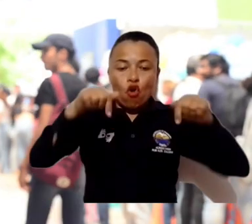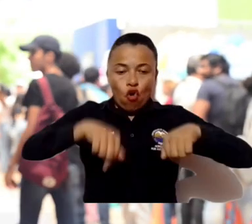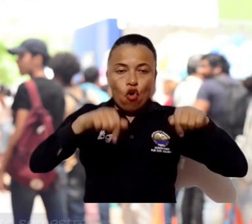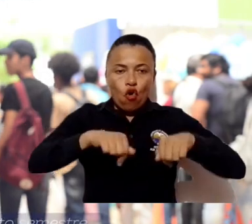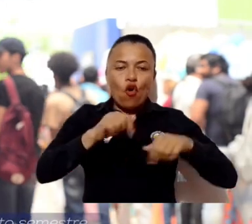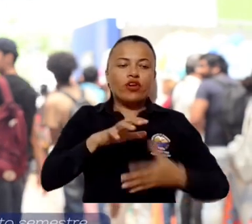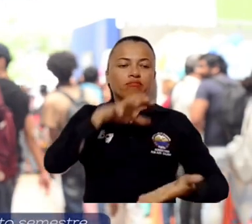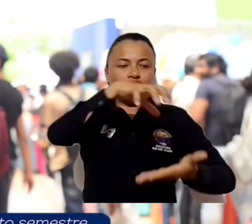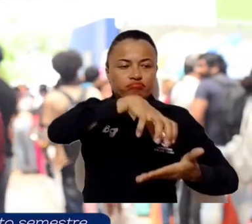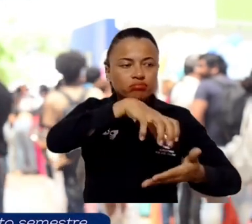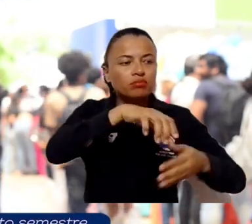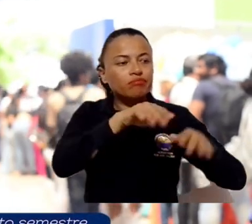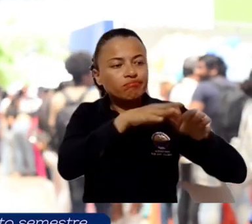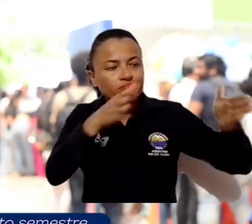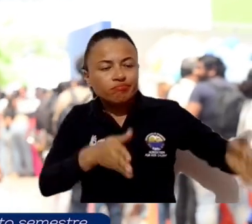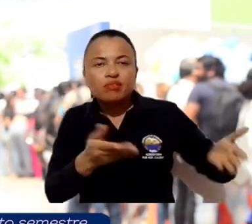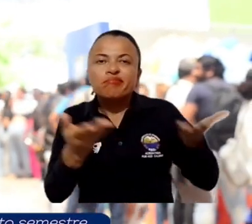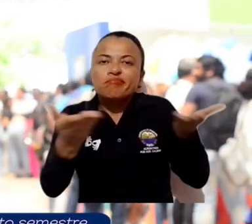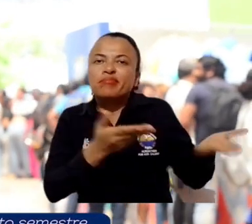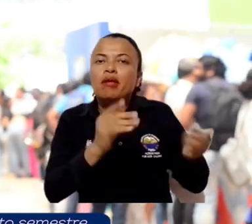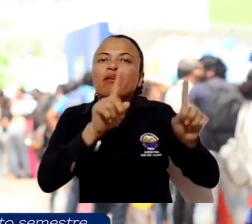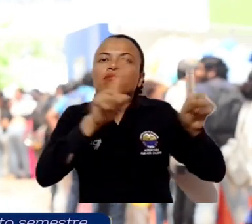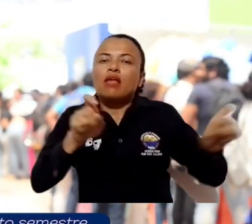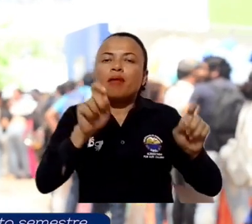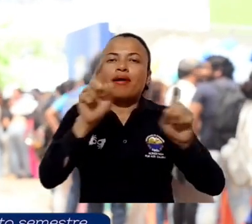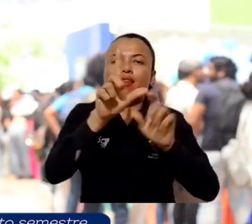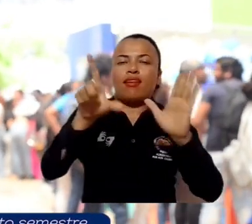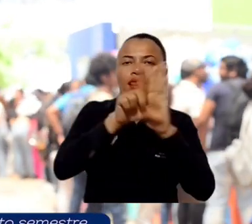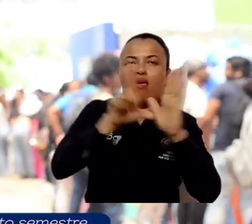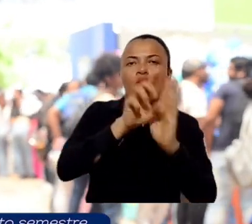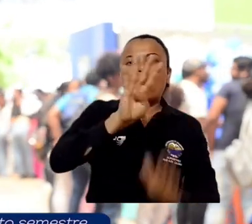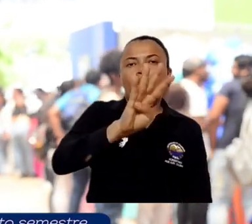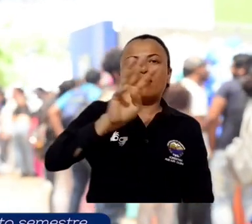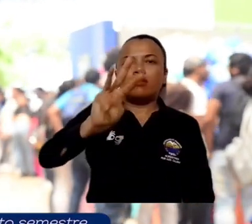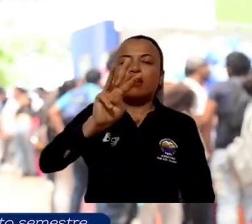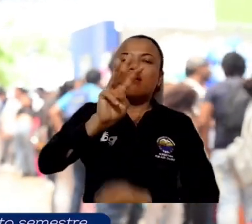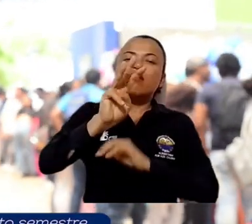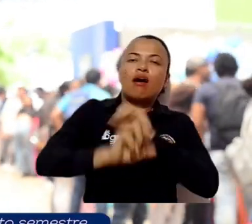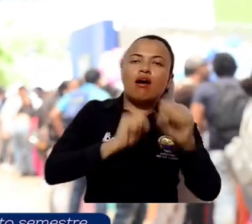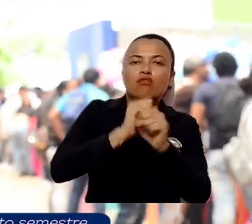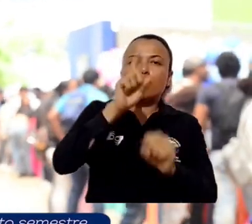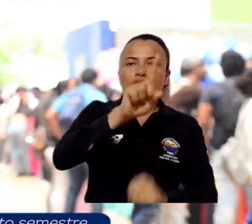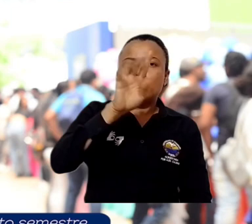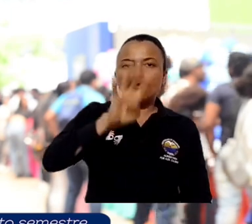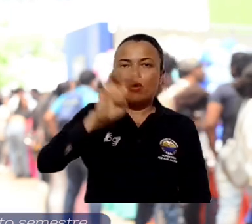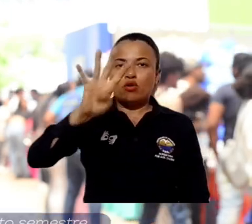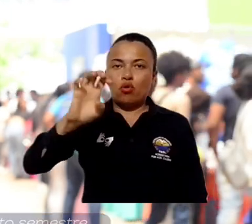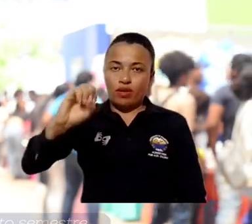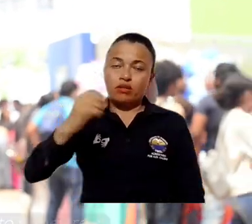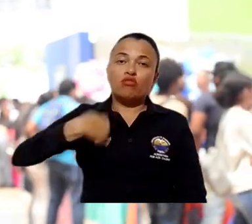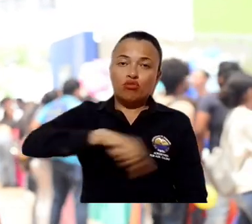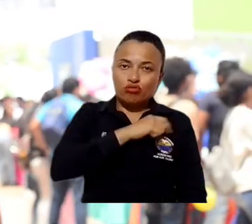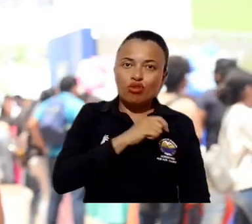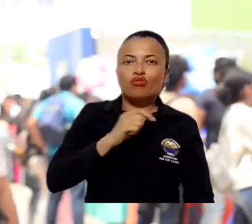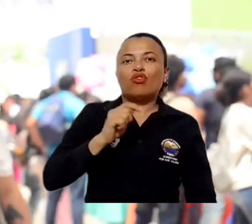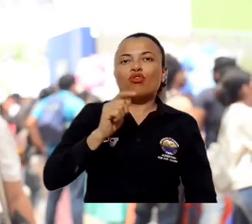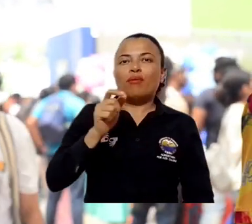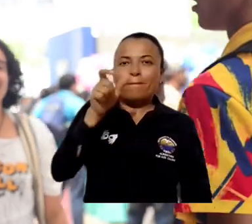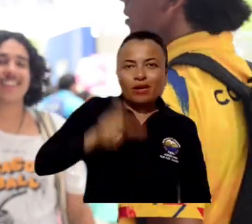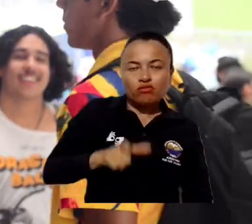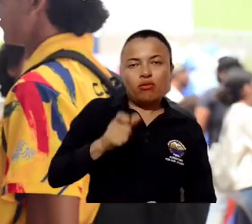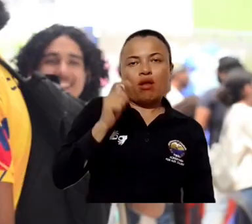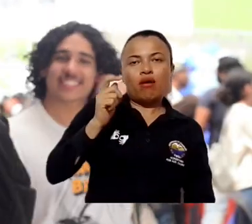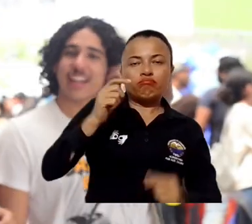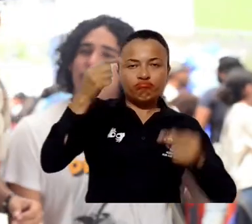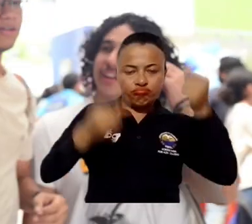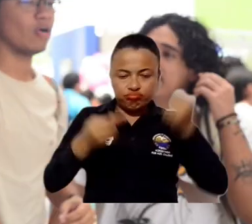El día de hoy pues llevamos a cabo nuestro stand sobre la Ley 43 de 1990, que viene siendo la ley que nos rige a nosotros los contadores, cómo es